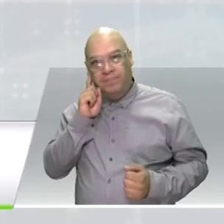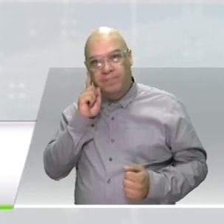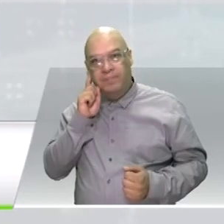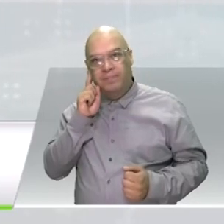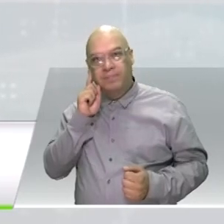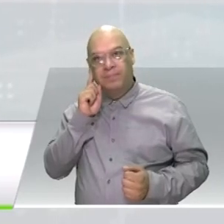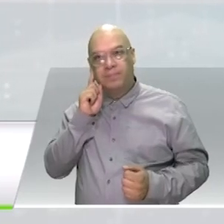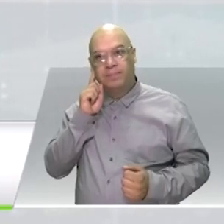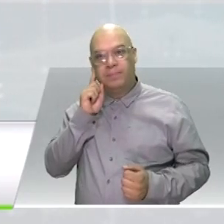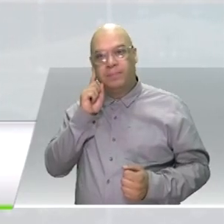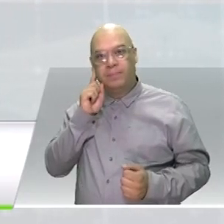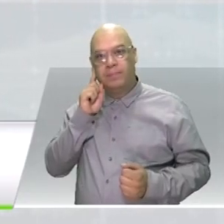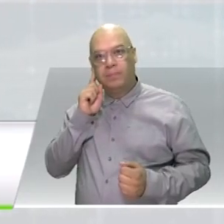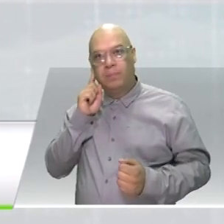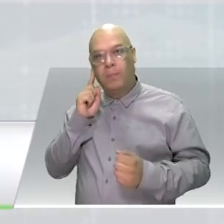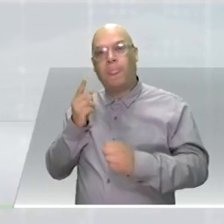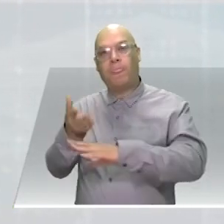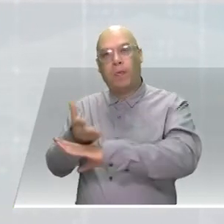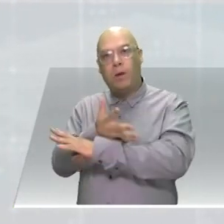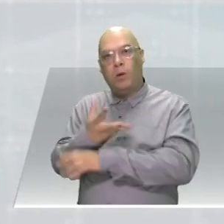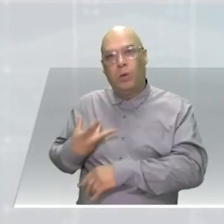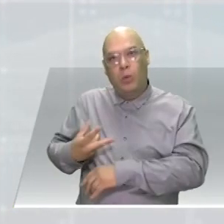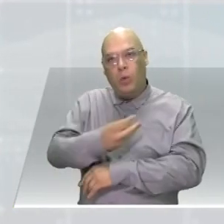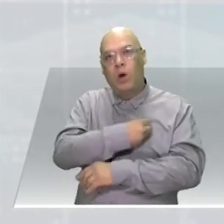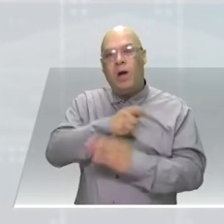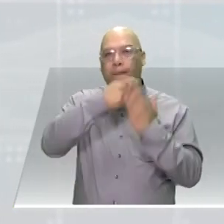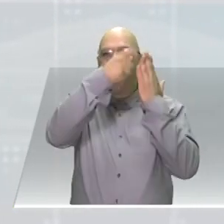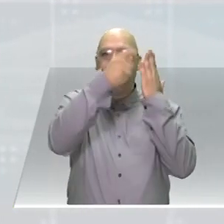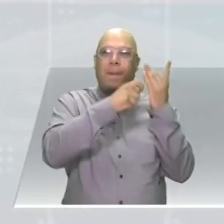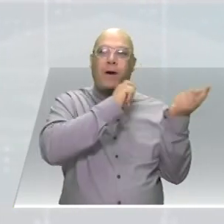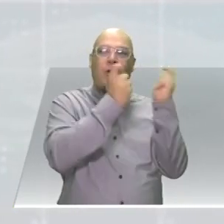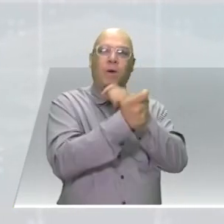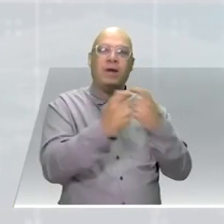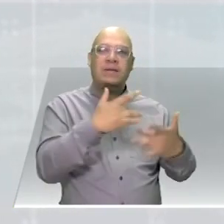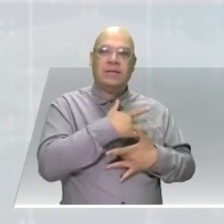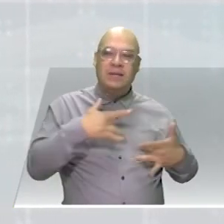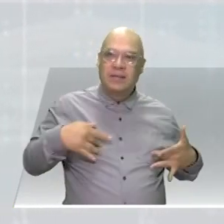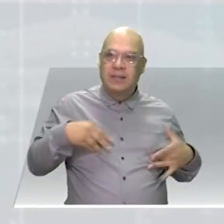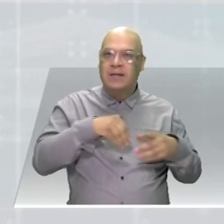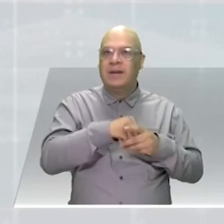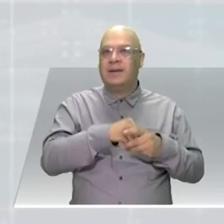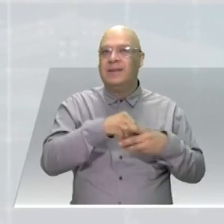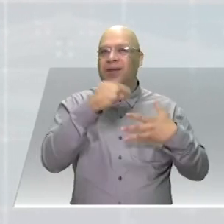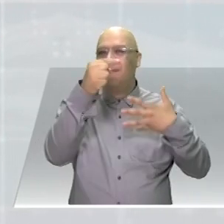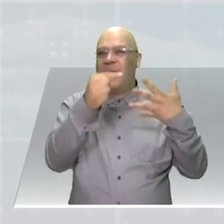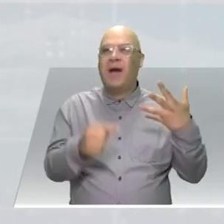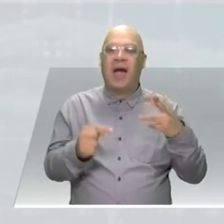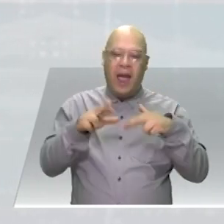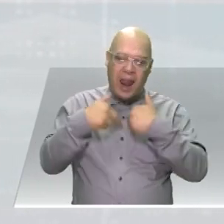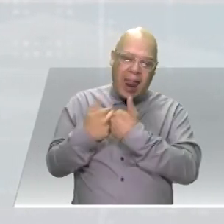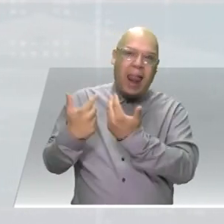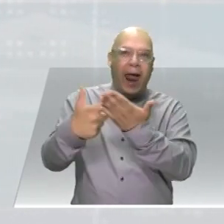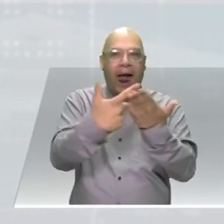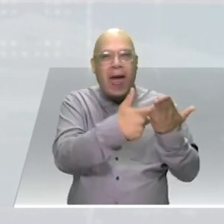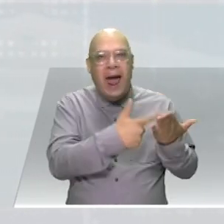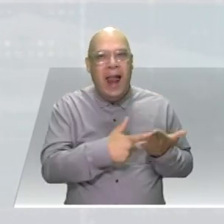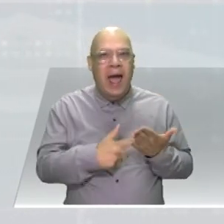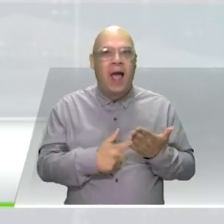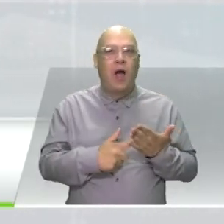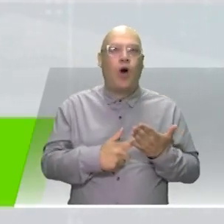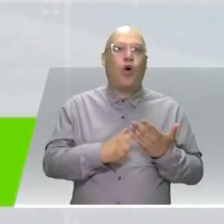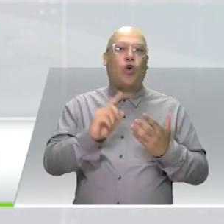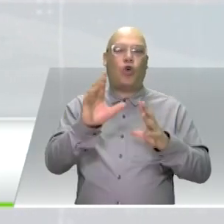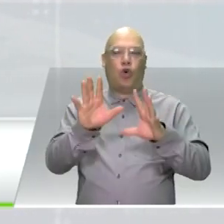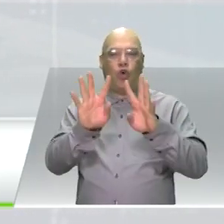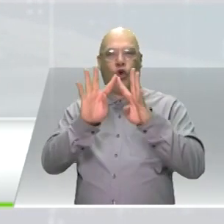más ampliamente posible esta reforma a través de diversas audiencias públicas convocadas por el Congreso